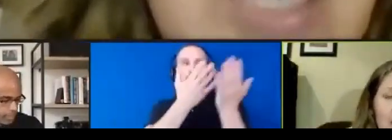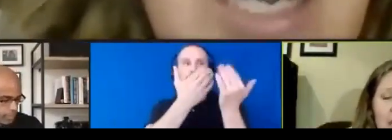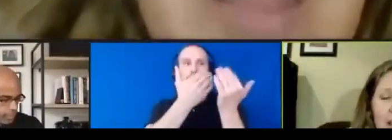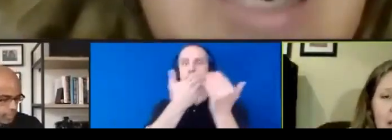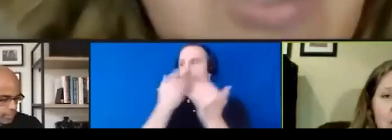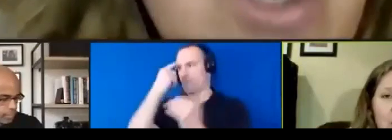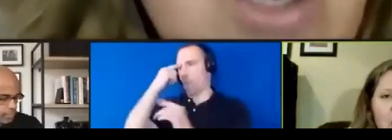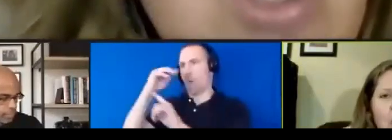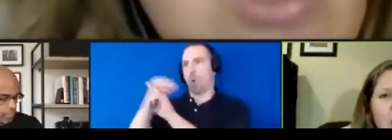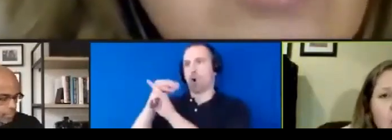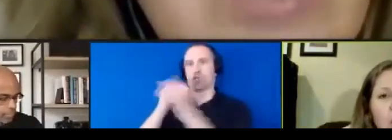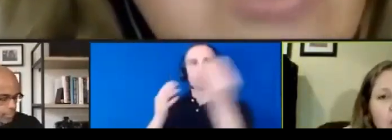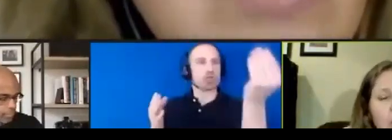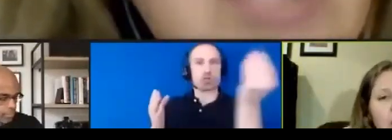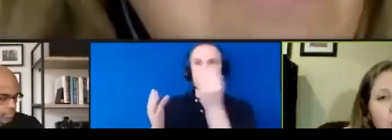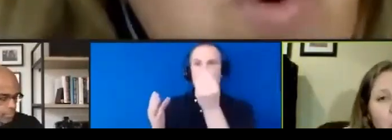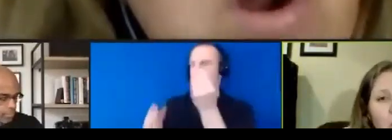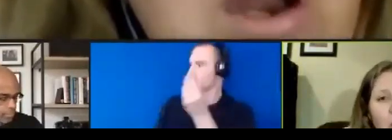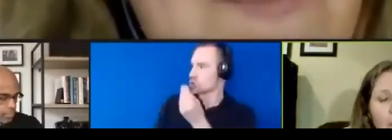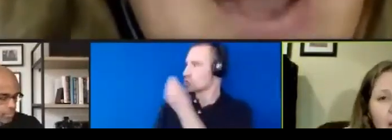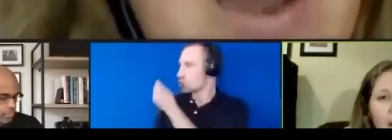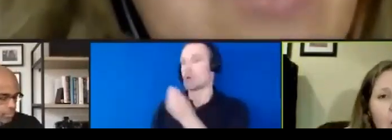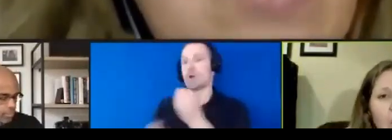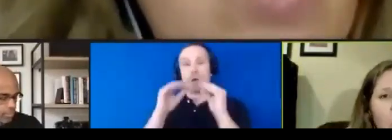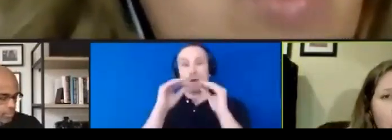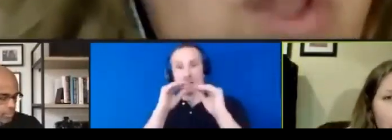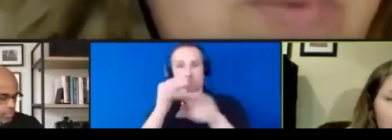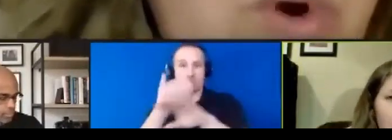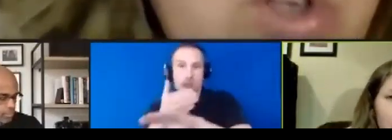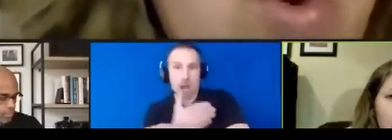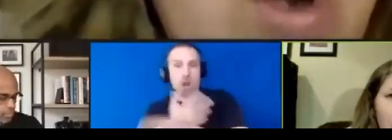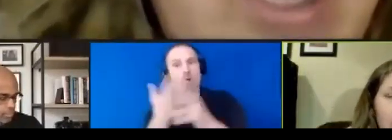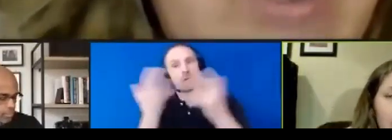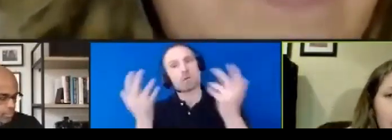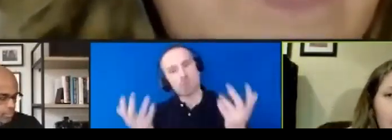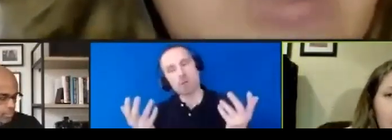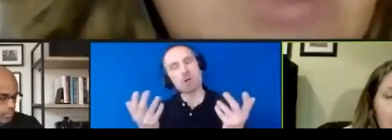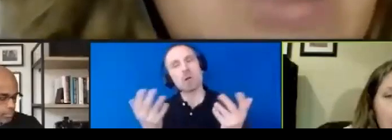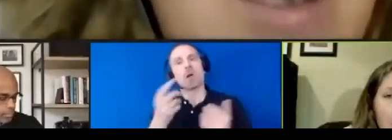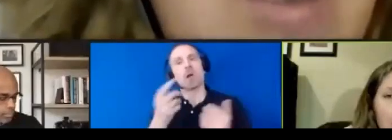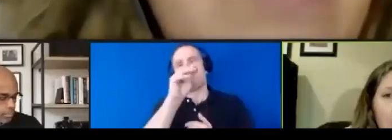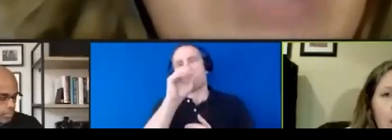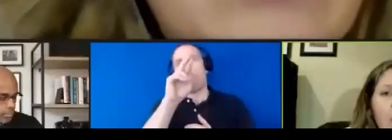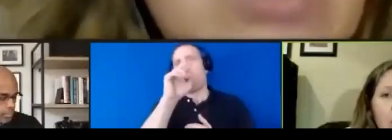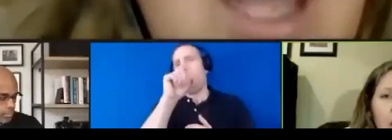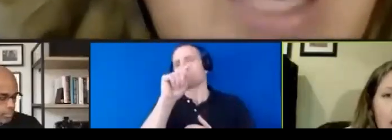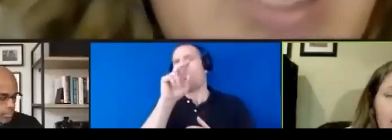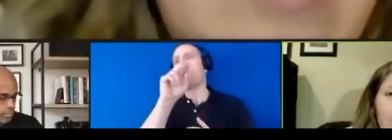un hogar está en su mente qué bueno que necesita